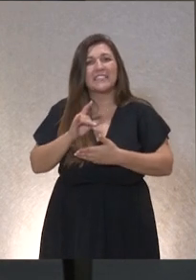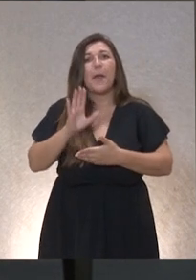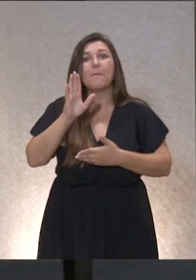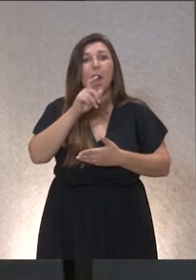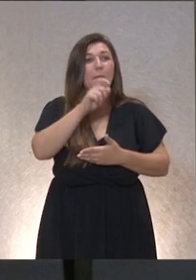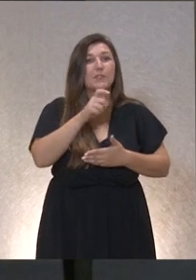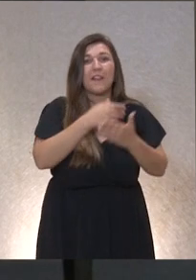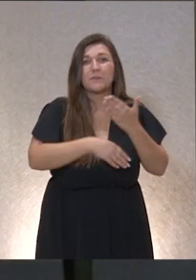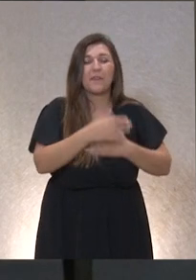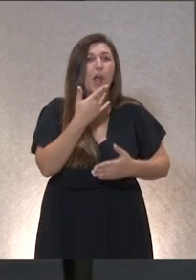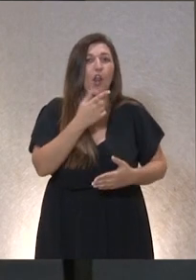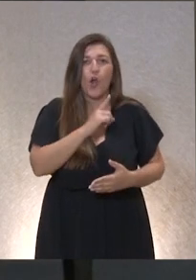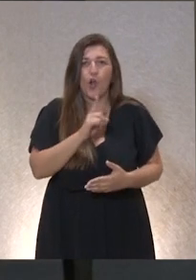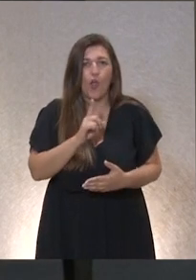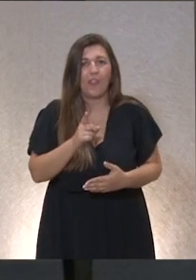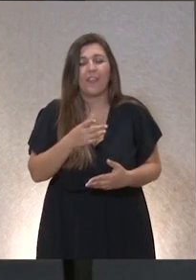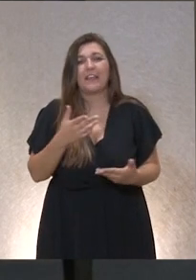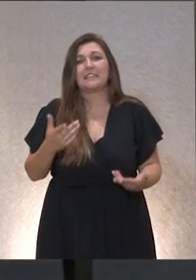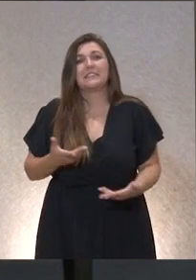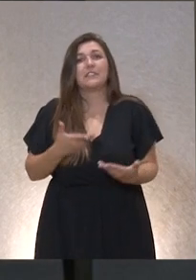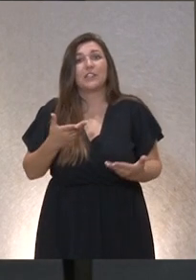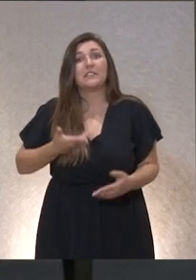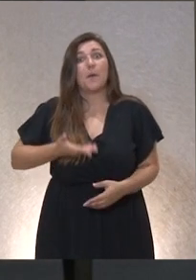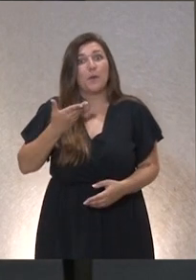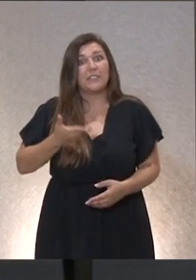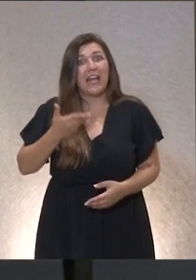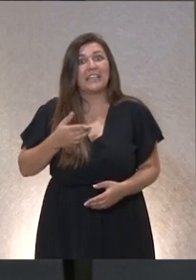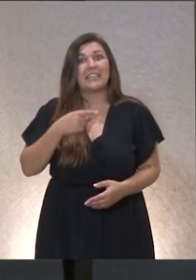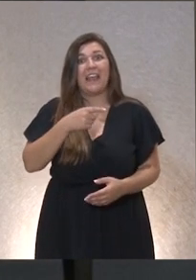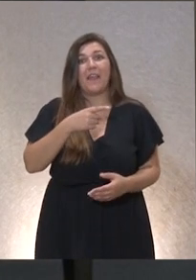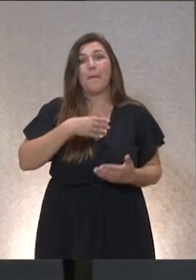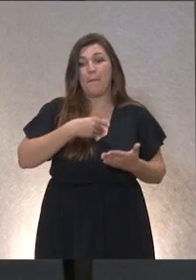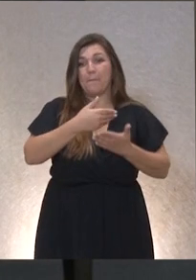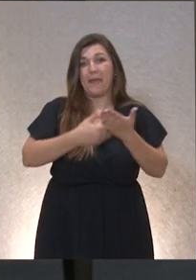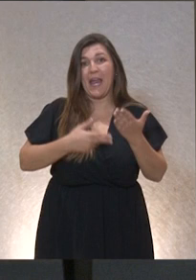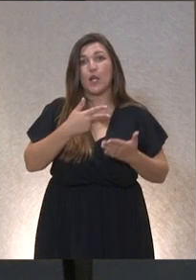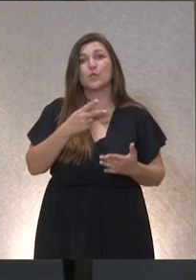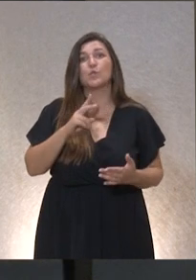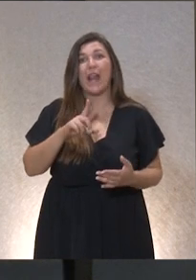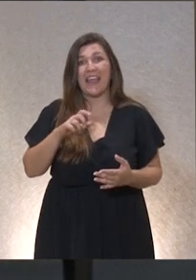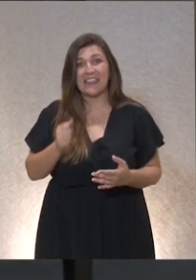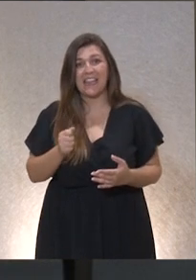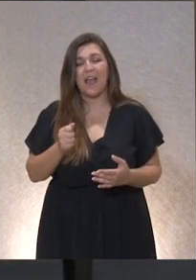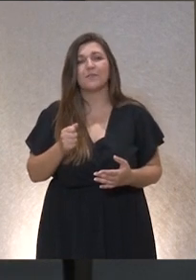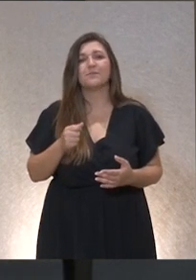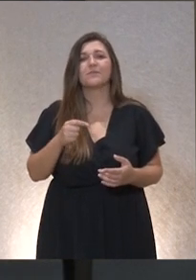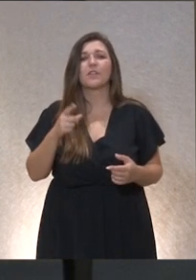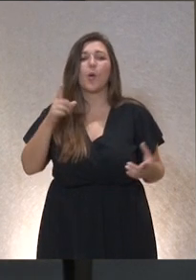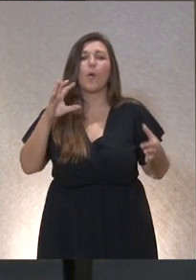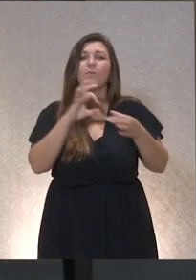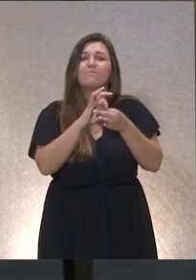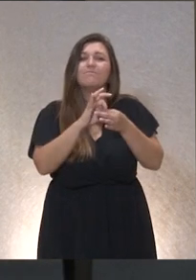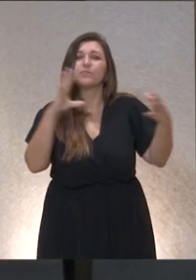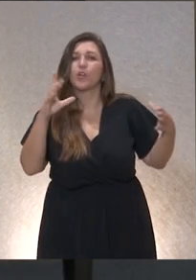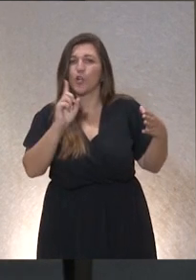nuestros chavales y era muy importante con esta chuleta Y esa calidez que ellos no perdiesen el vínculo de